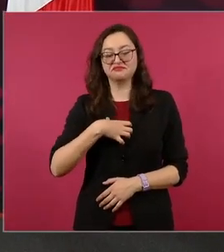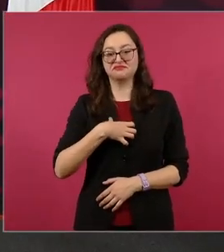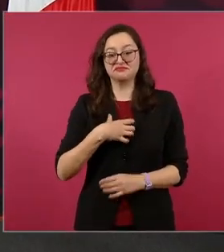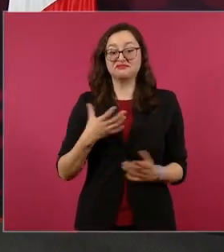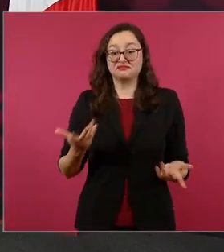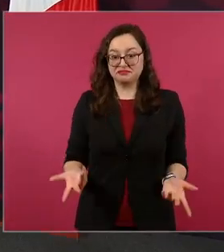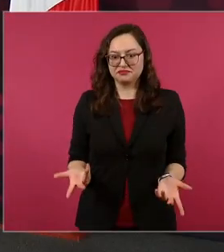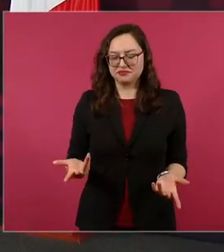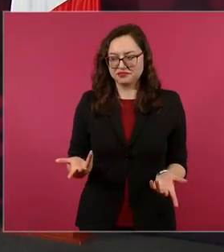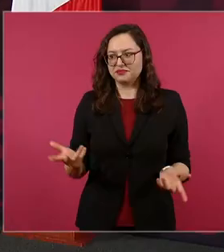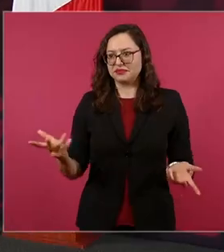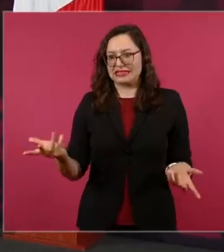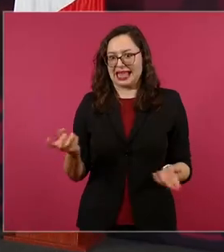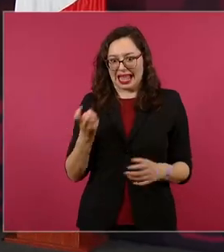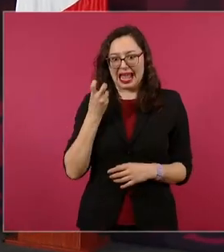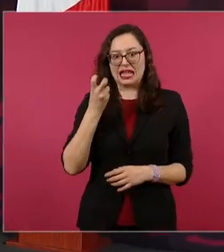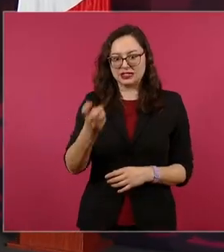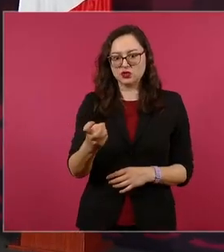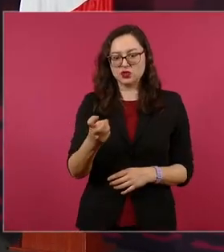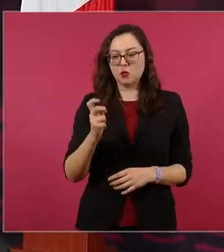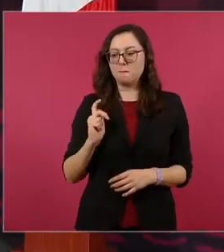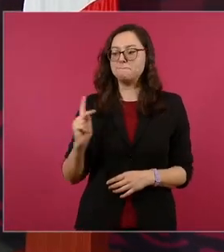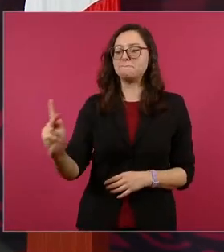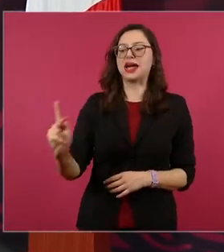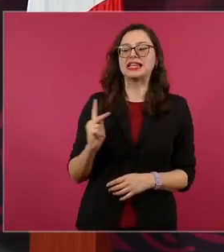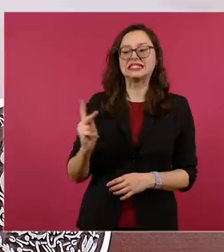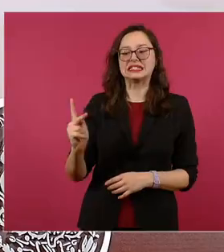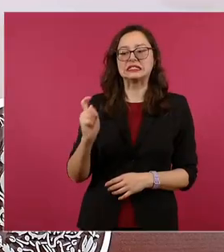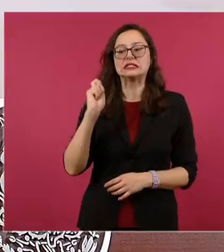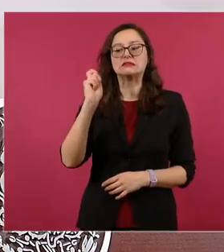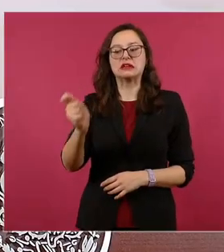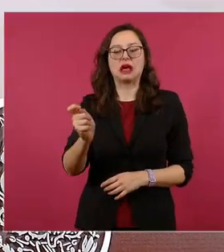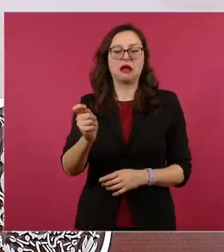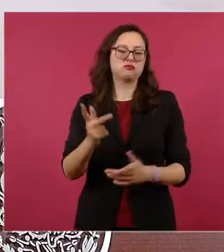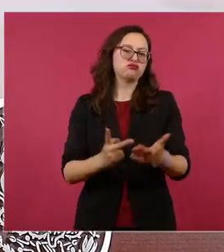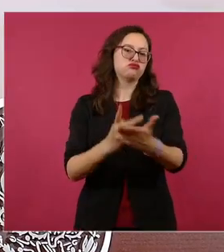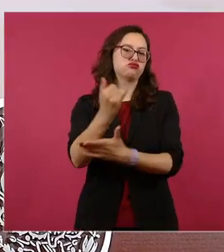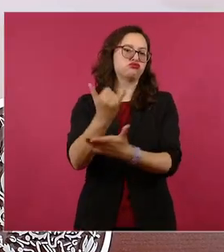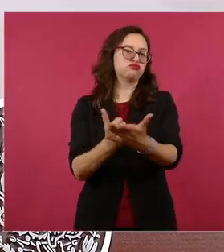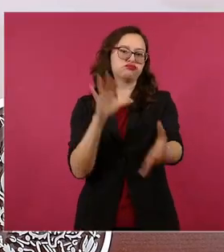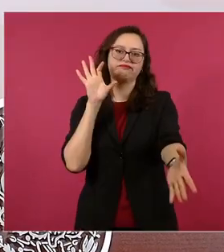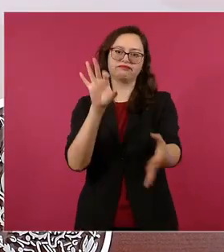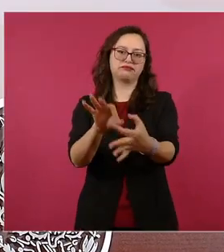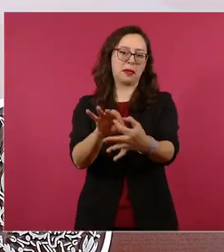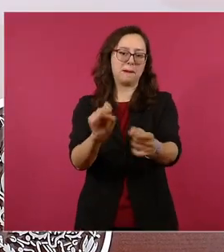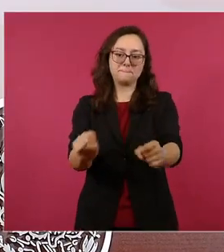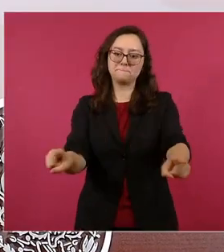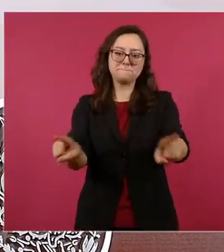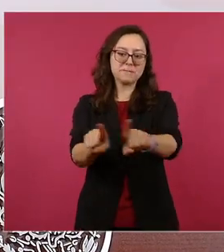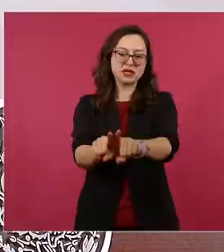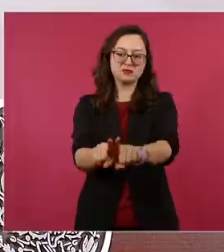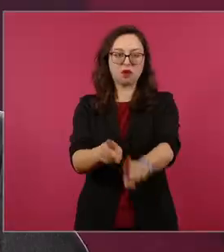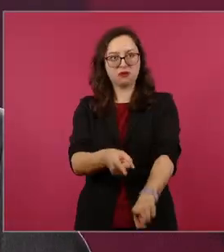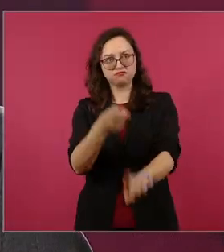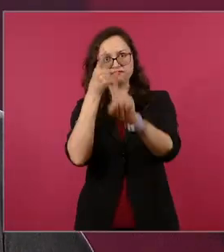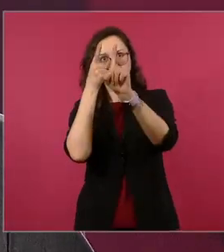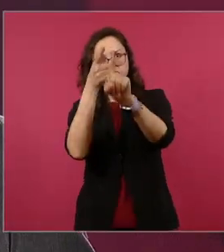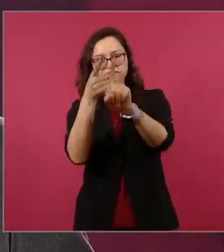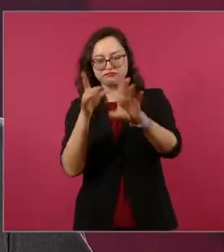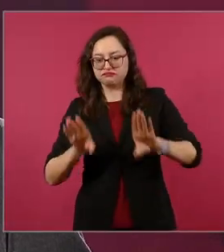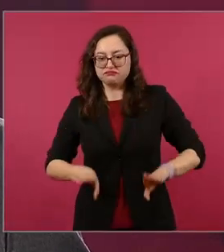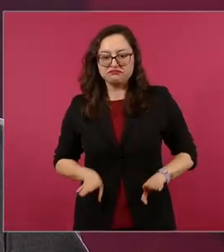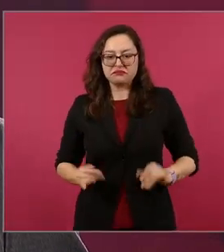esa identificación con Claudia, que tiene que ver con principios, que tiene que ver con